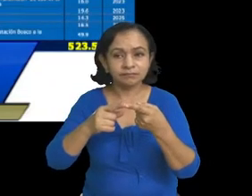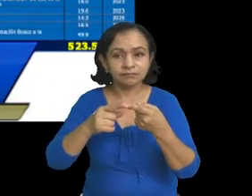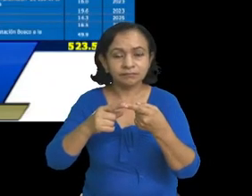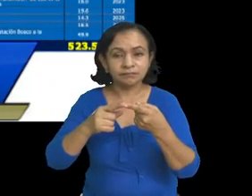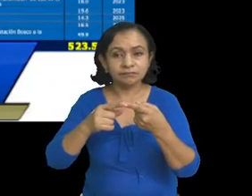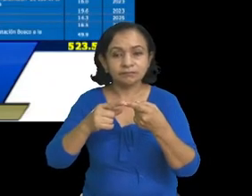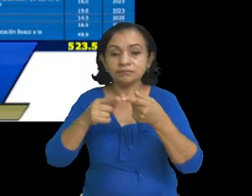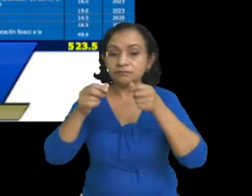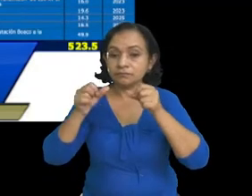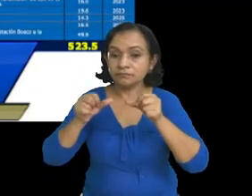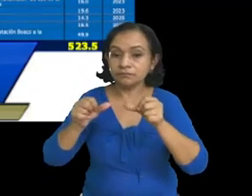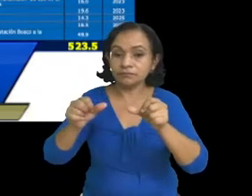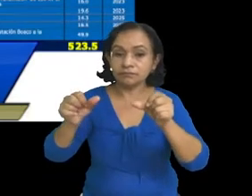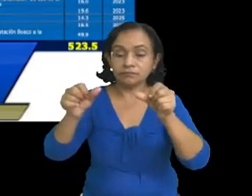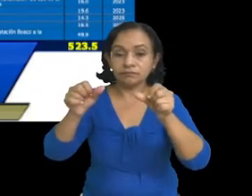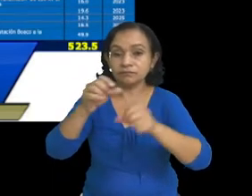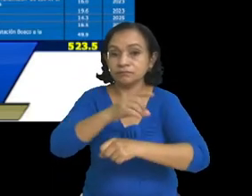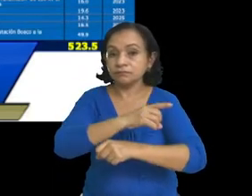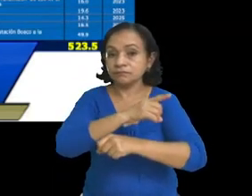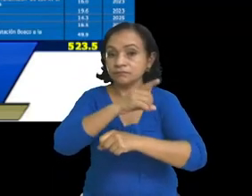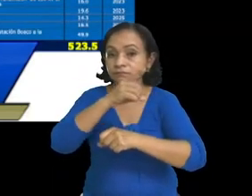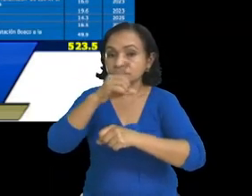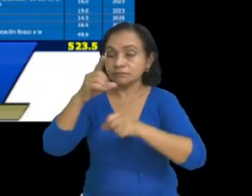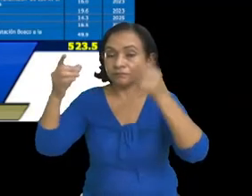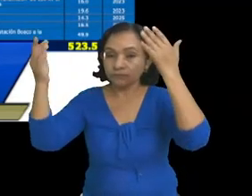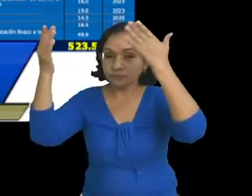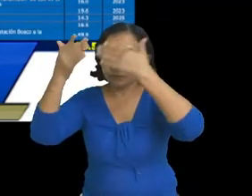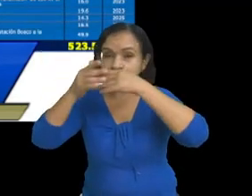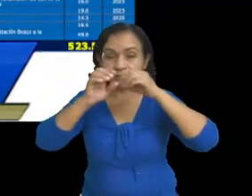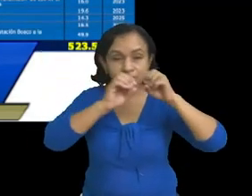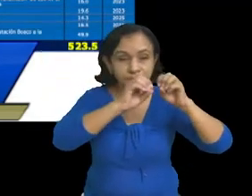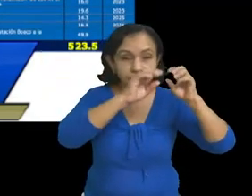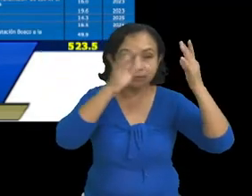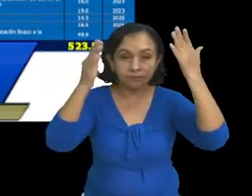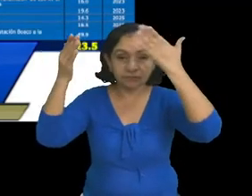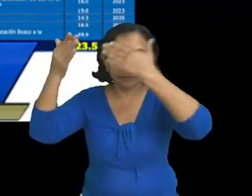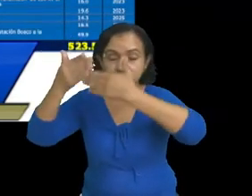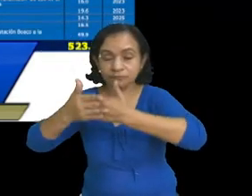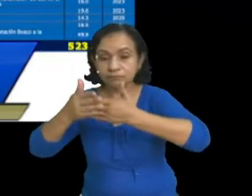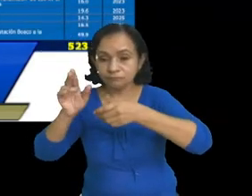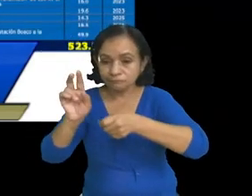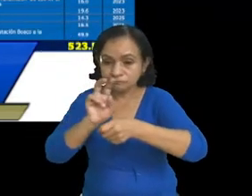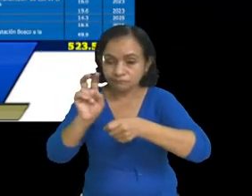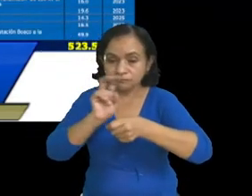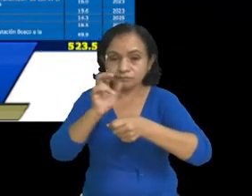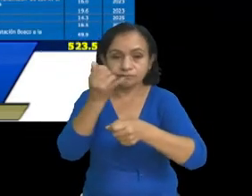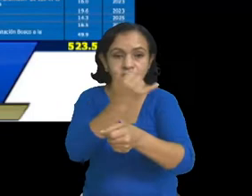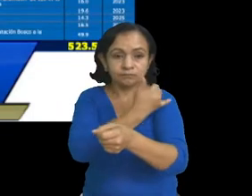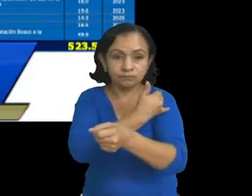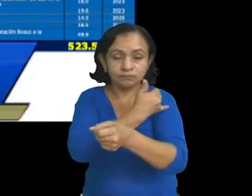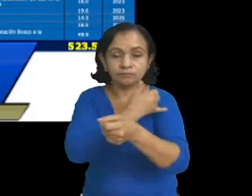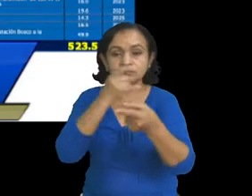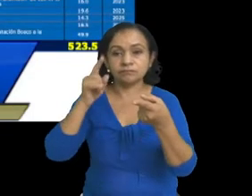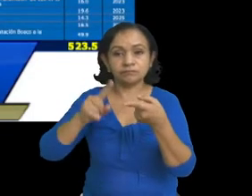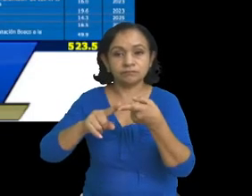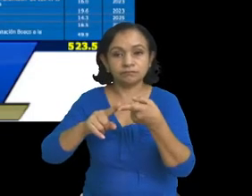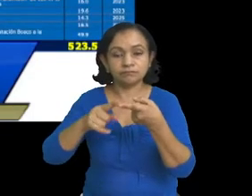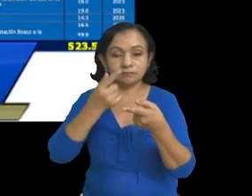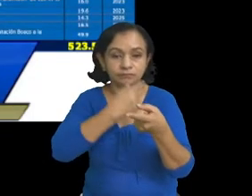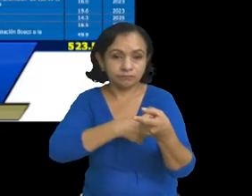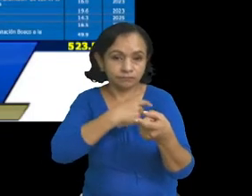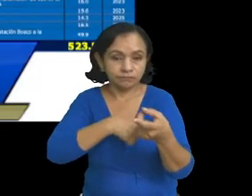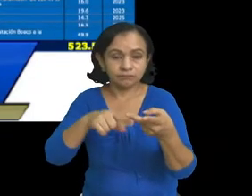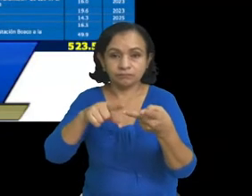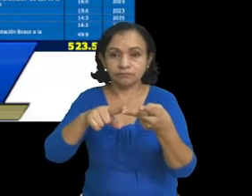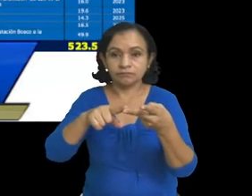se le da mantenimiento es por todo el día. Entonces, y tener, digamos, hospitales, escuelas,